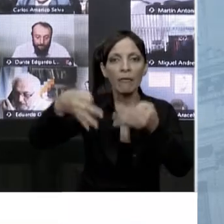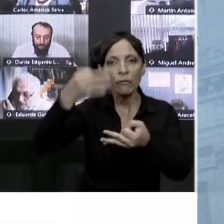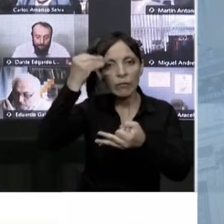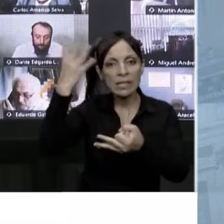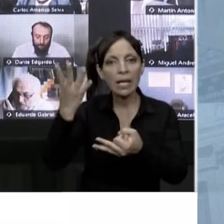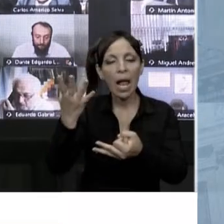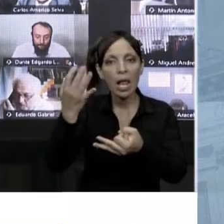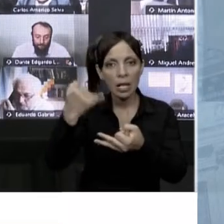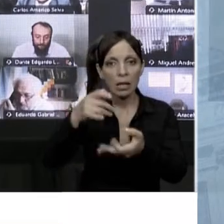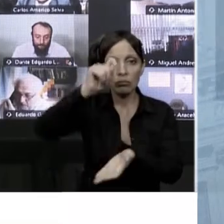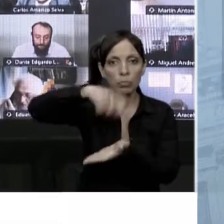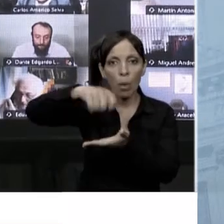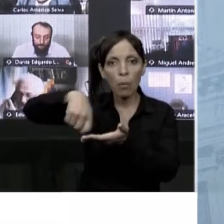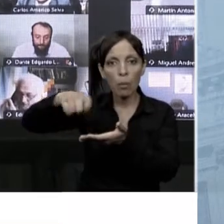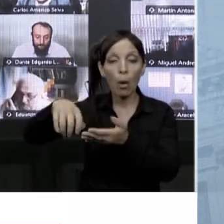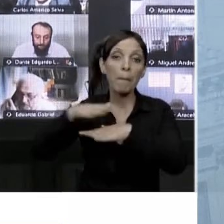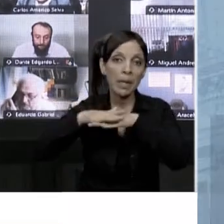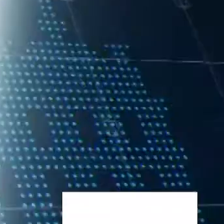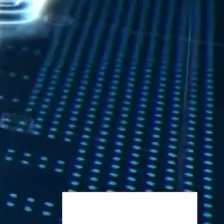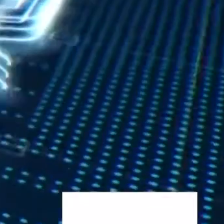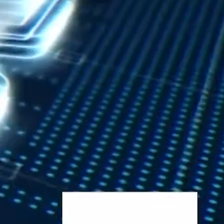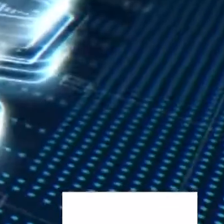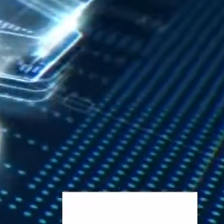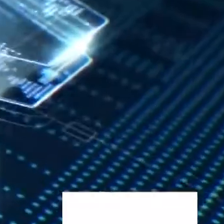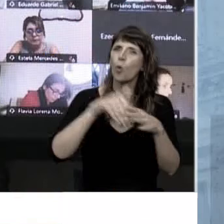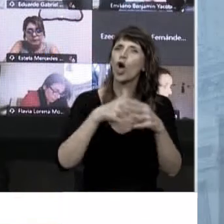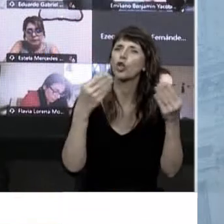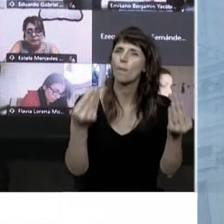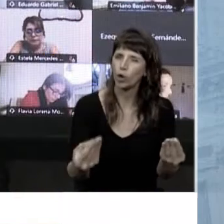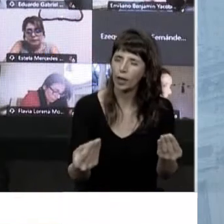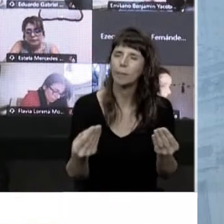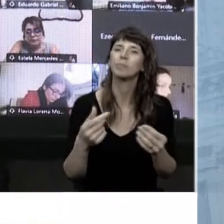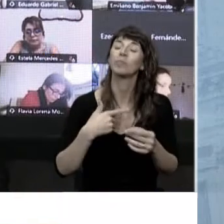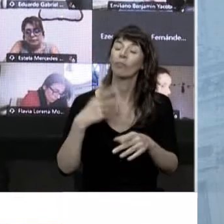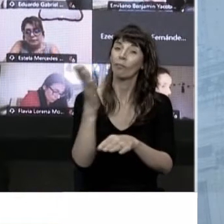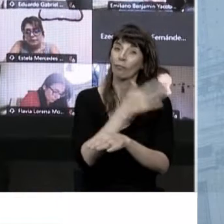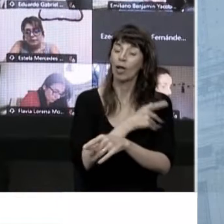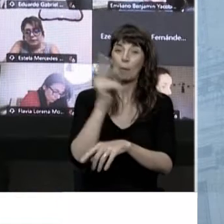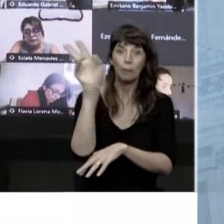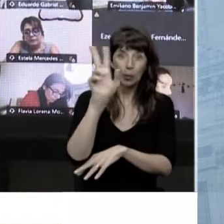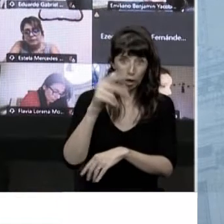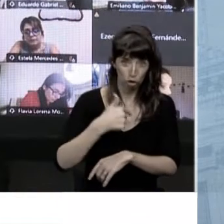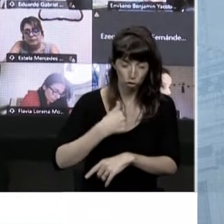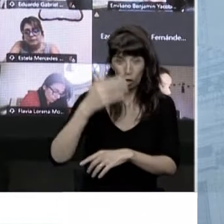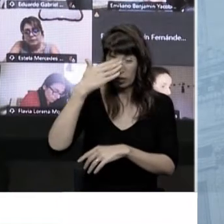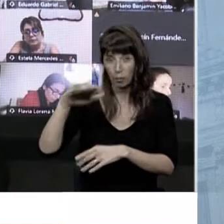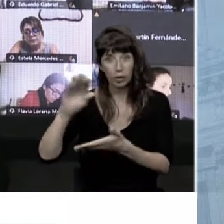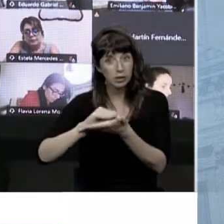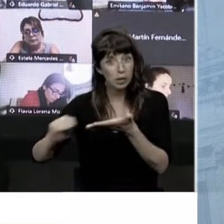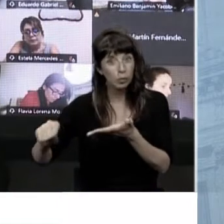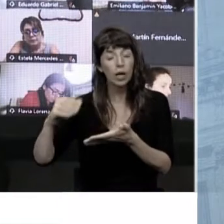formal suscripta por al menos 10 diputados. En una cuestión de privilegio, yo y después el diputado de